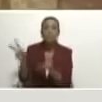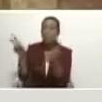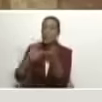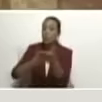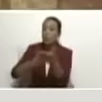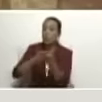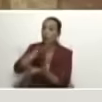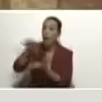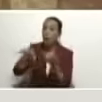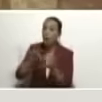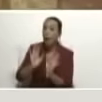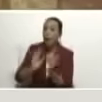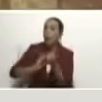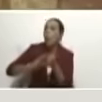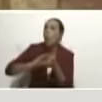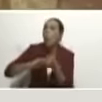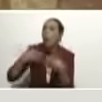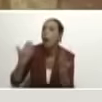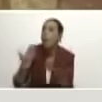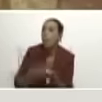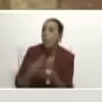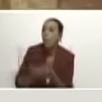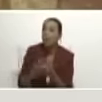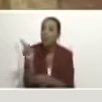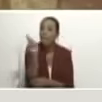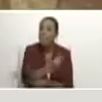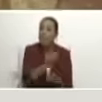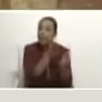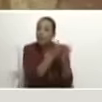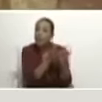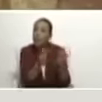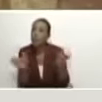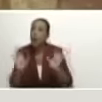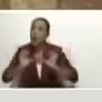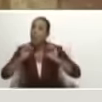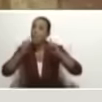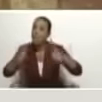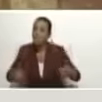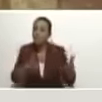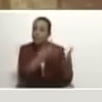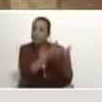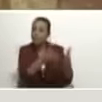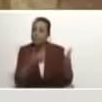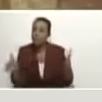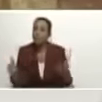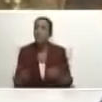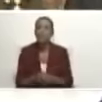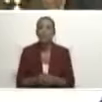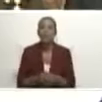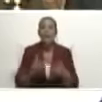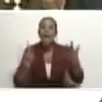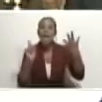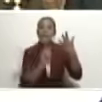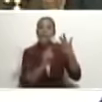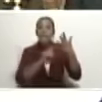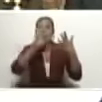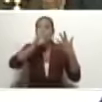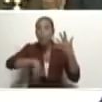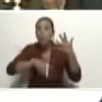en el transcurso de los meses que están por venir. Y en quinto lugar,